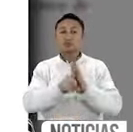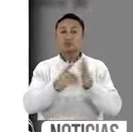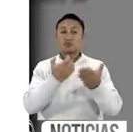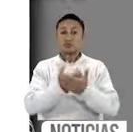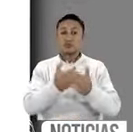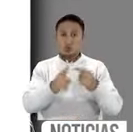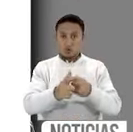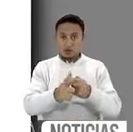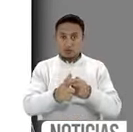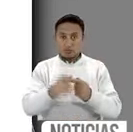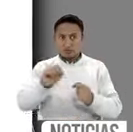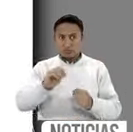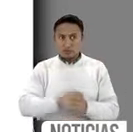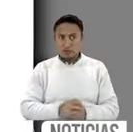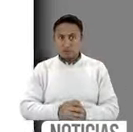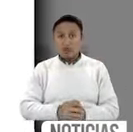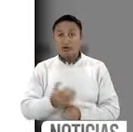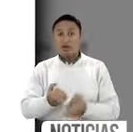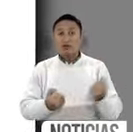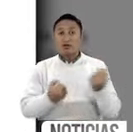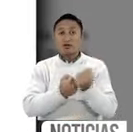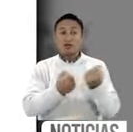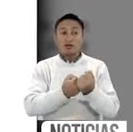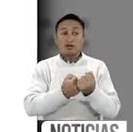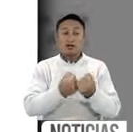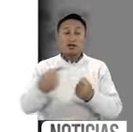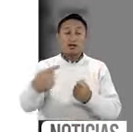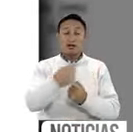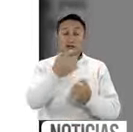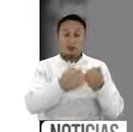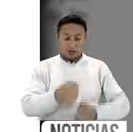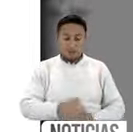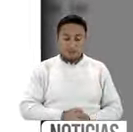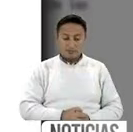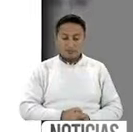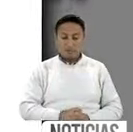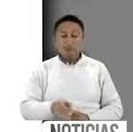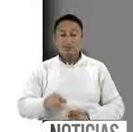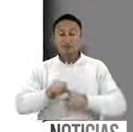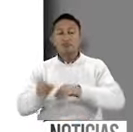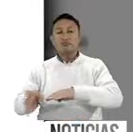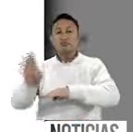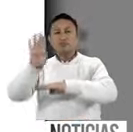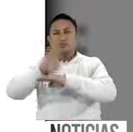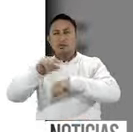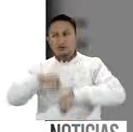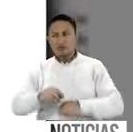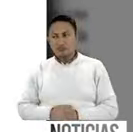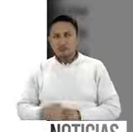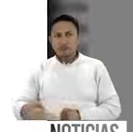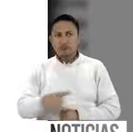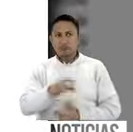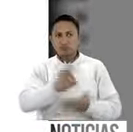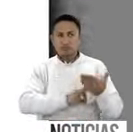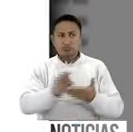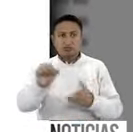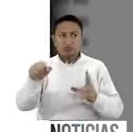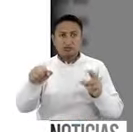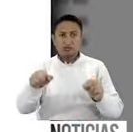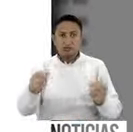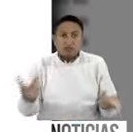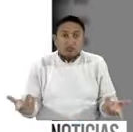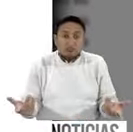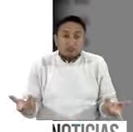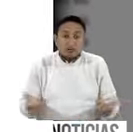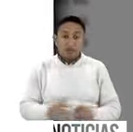económicas urgentes para solventar estas materias, en el Parlamento aún es incierto su aprobación. Y se